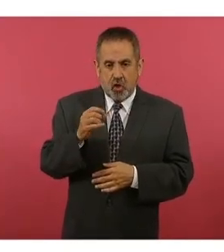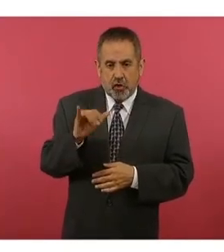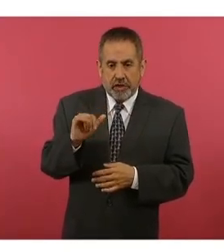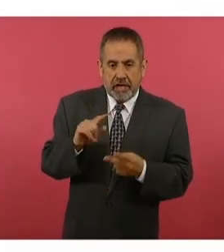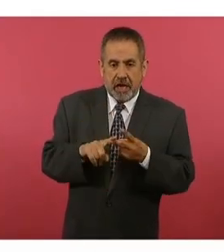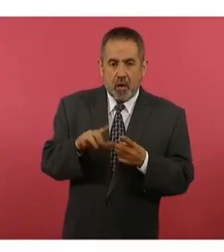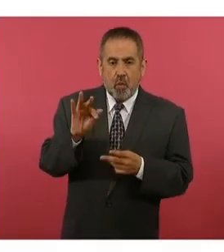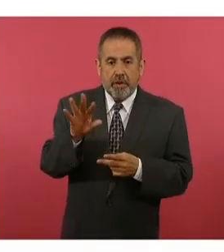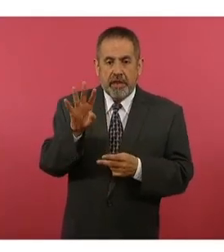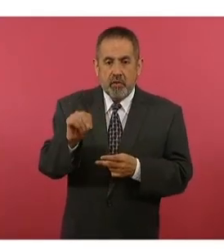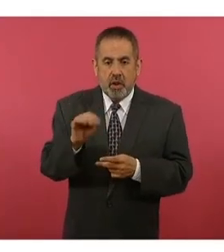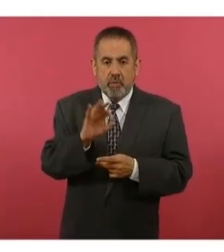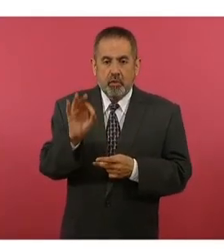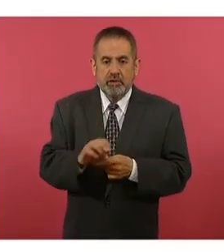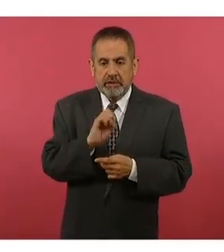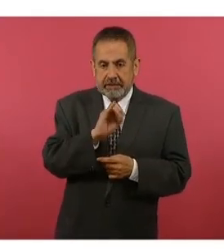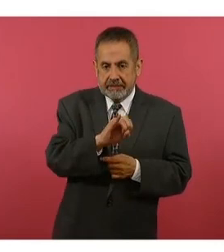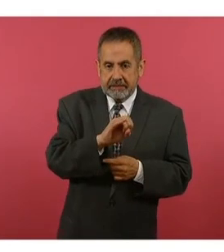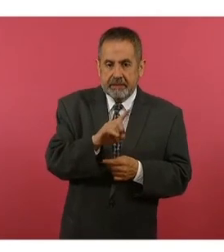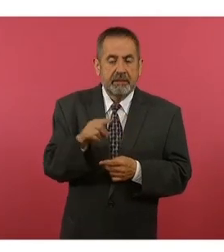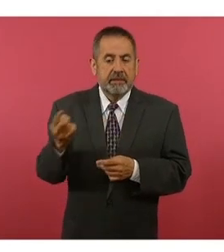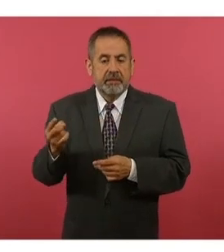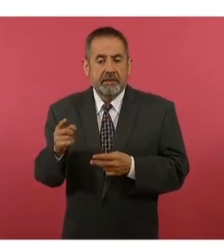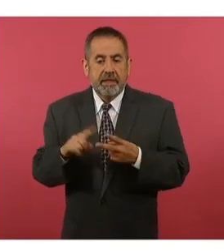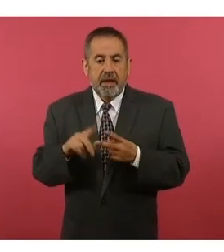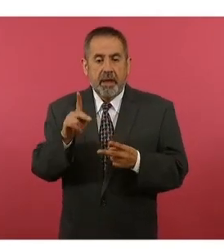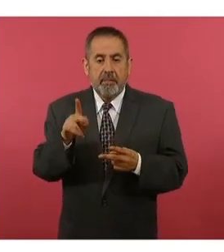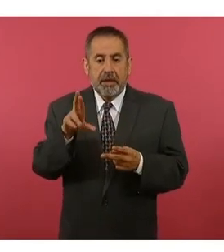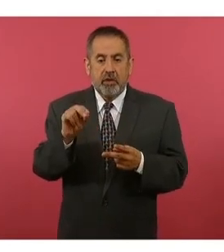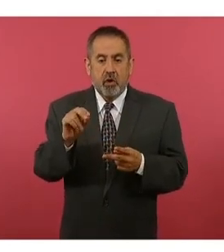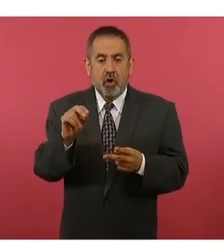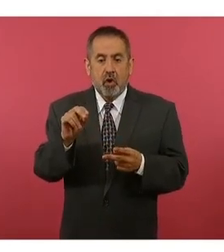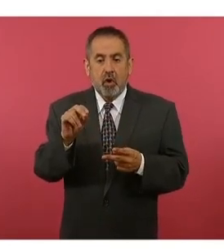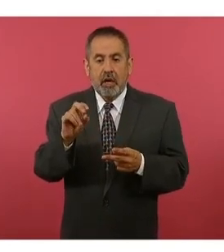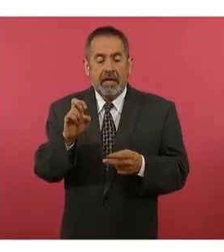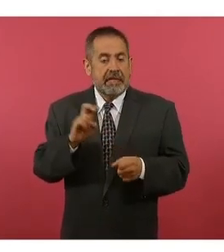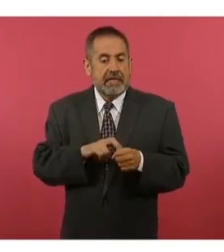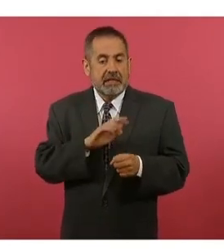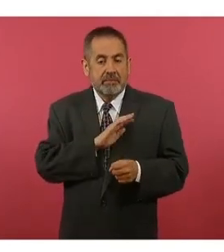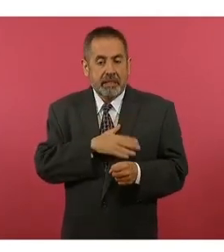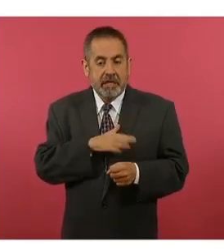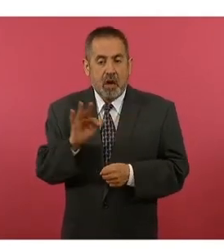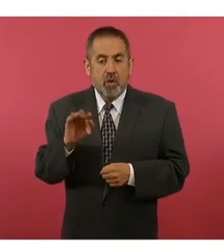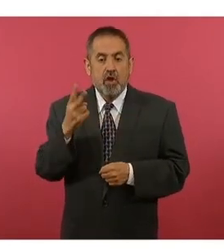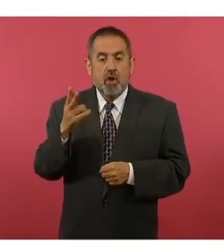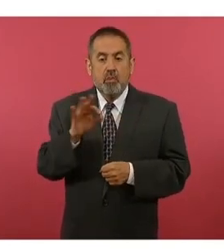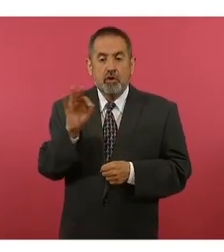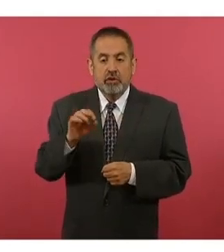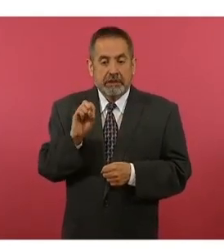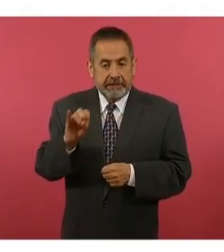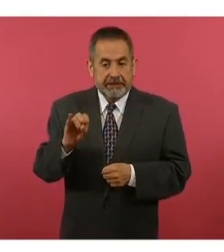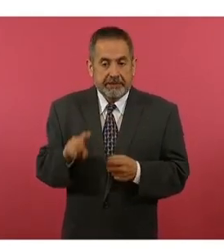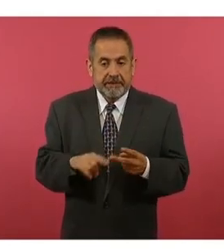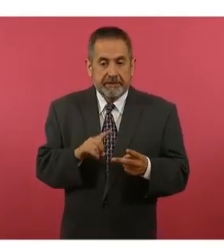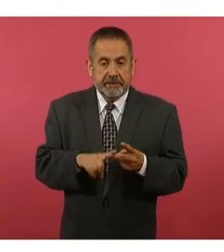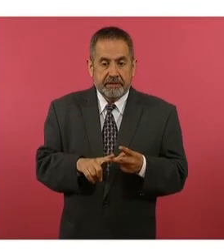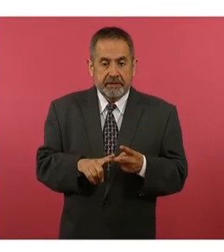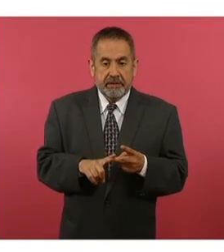el 49% de aprobación, Pedro Sánchez de España, con el 42% de aprobación y